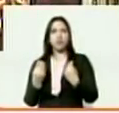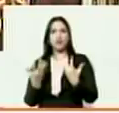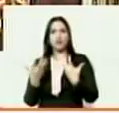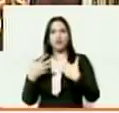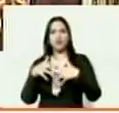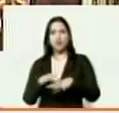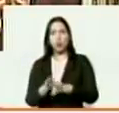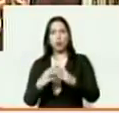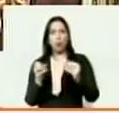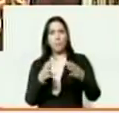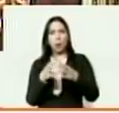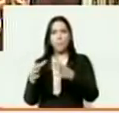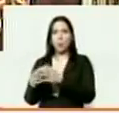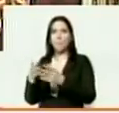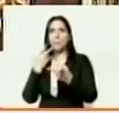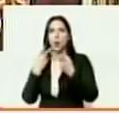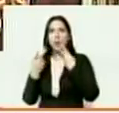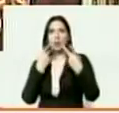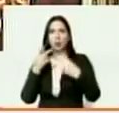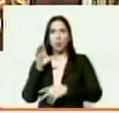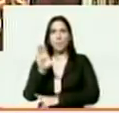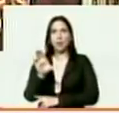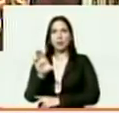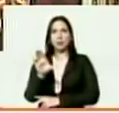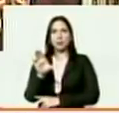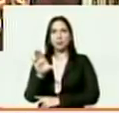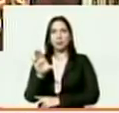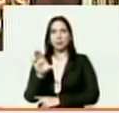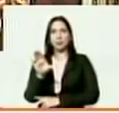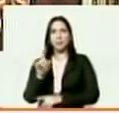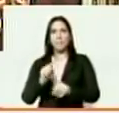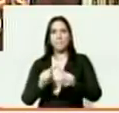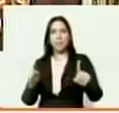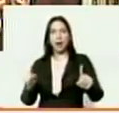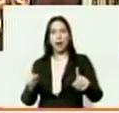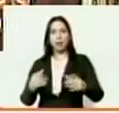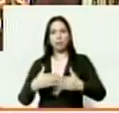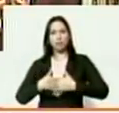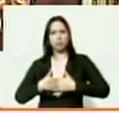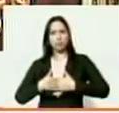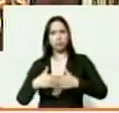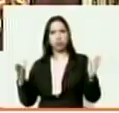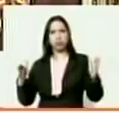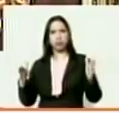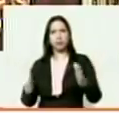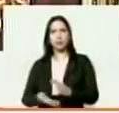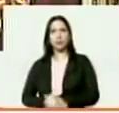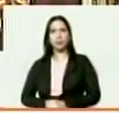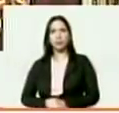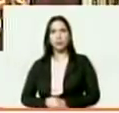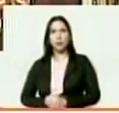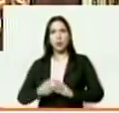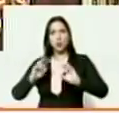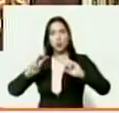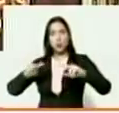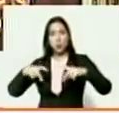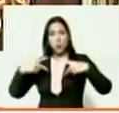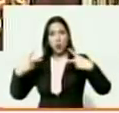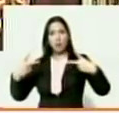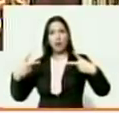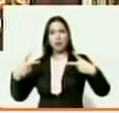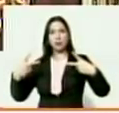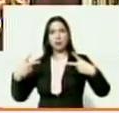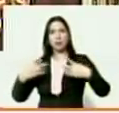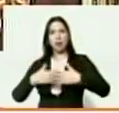sectores políticos del país para dar garantías nuevas,